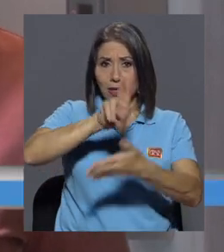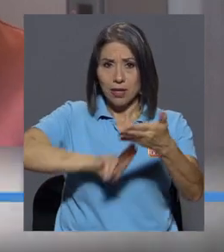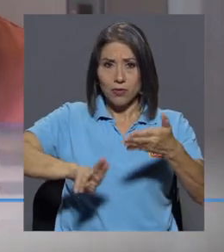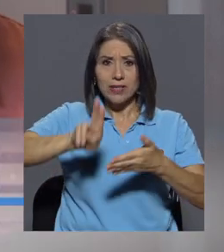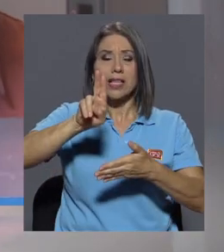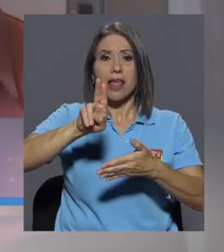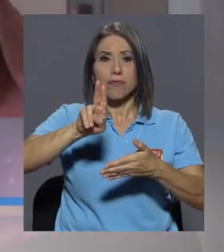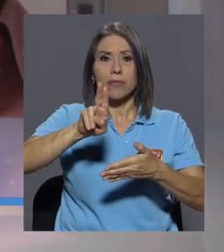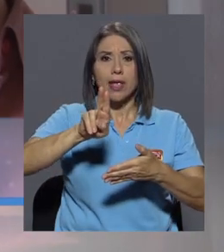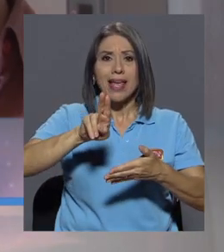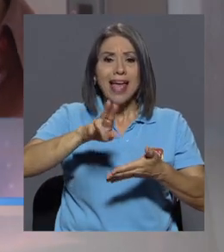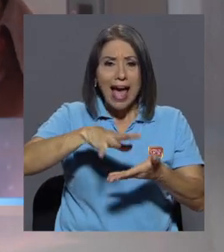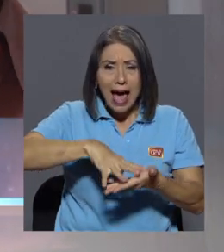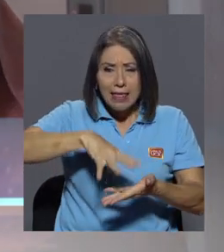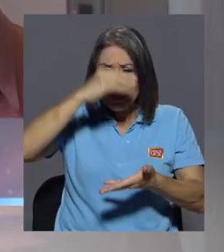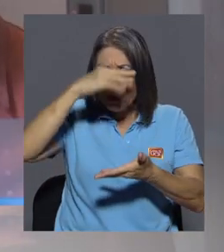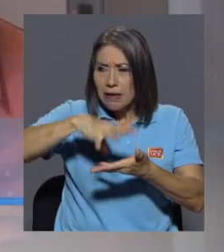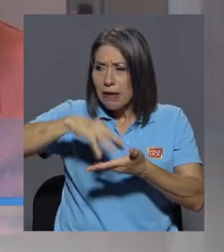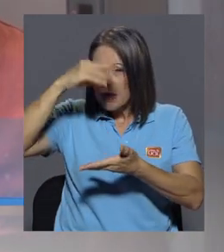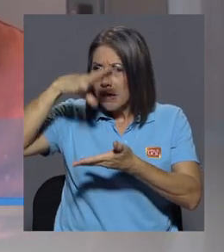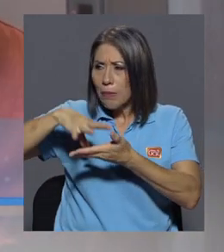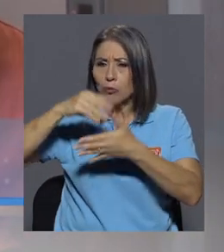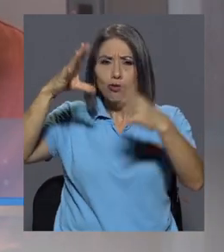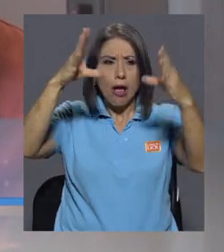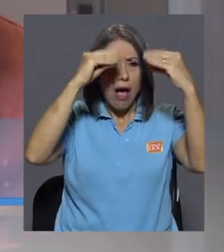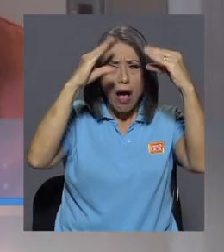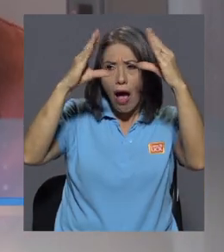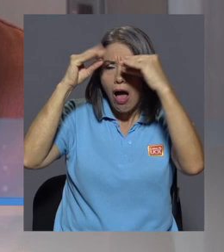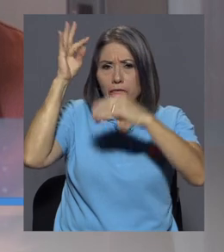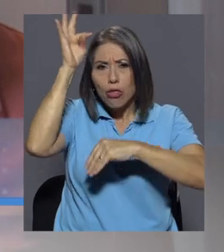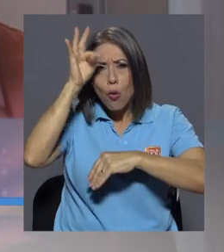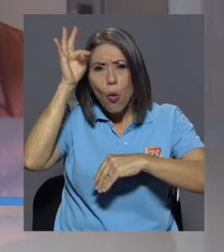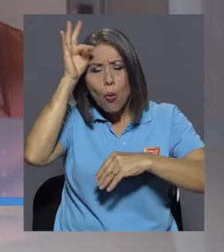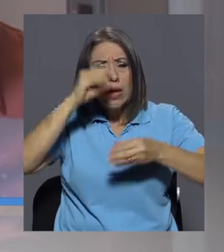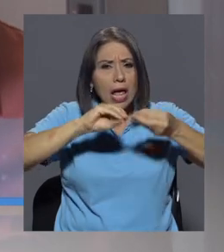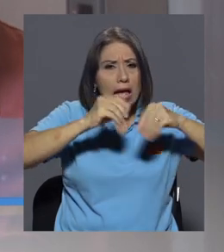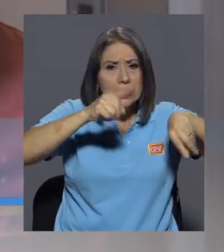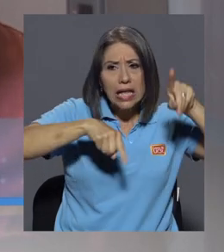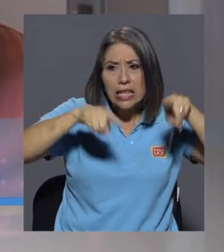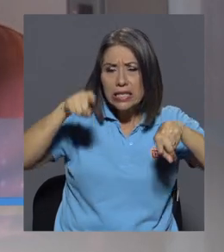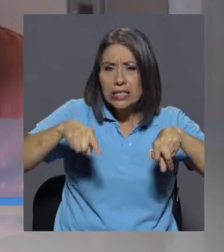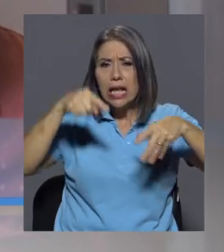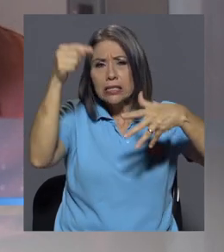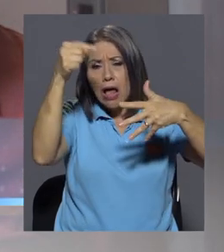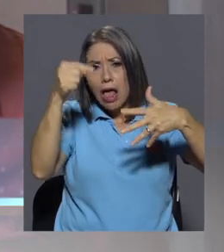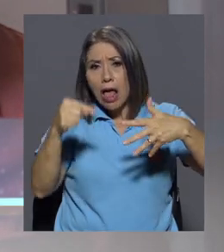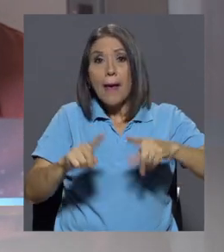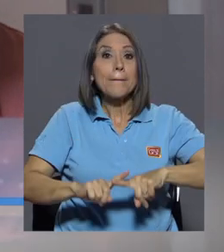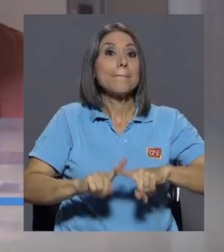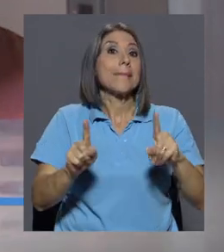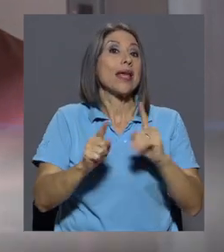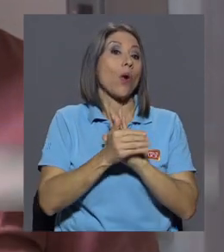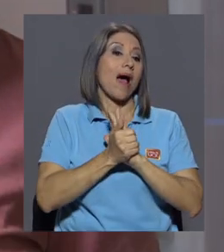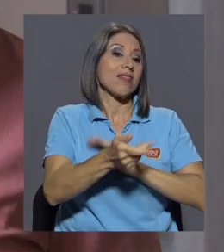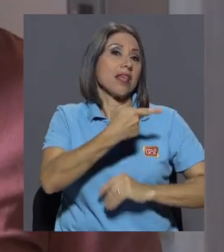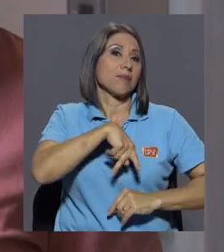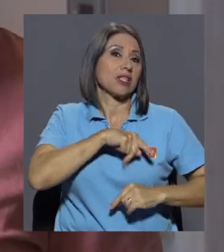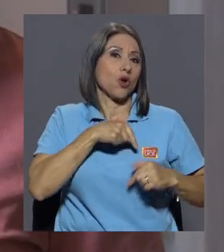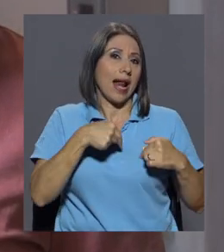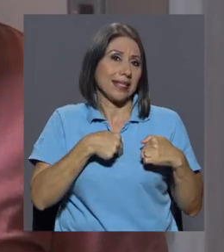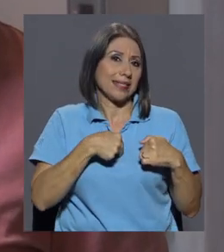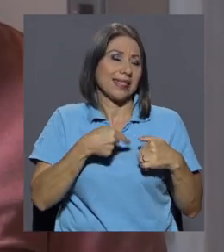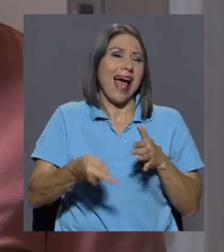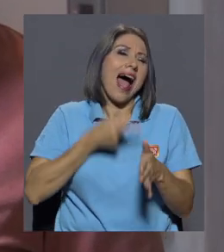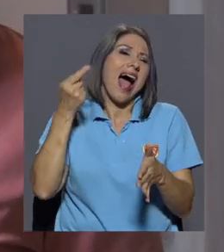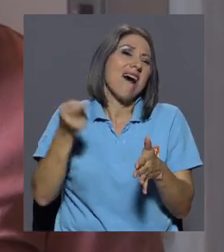adquirimos conocimientos teóricos, información, datos, estadística, pero las habilidades blandas a veces las desarrollamos poco